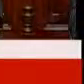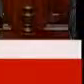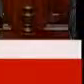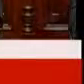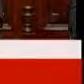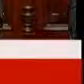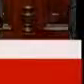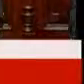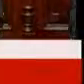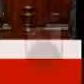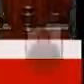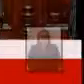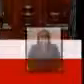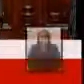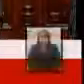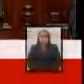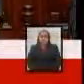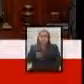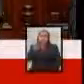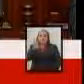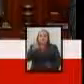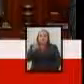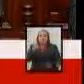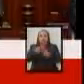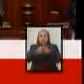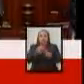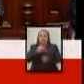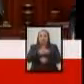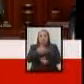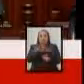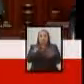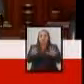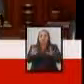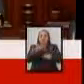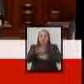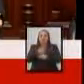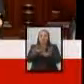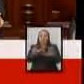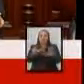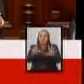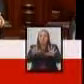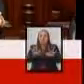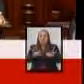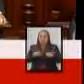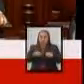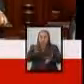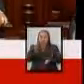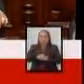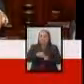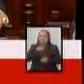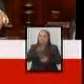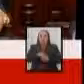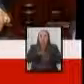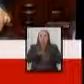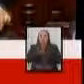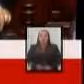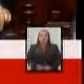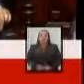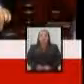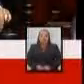50 señores congresistas a favor, 17 en contra, 7 abstenciones, más el voto congresista